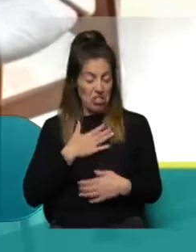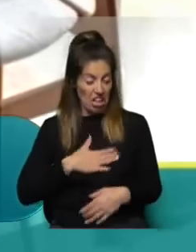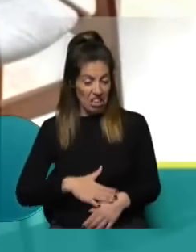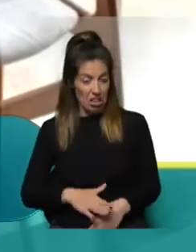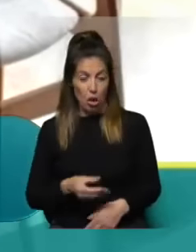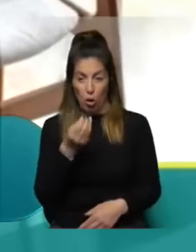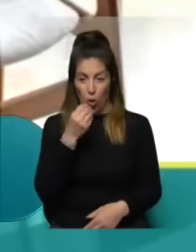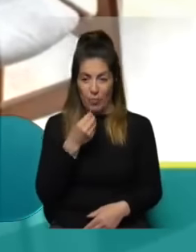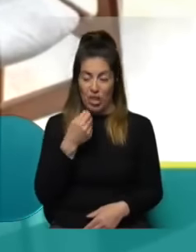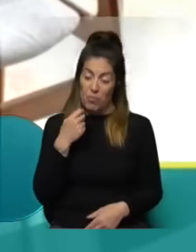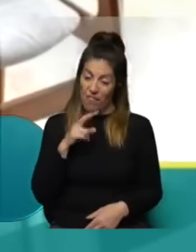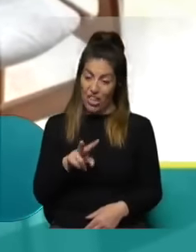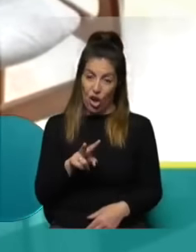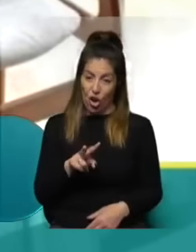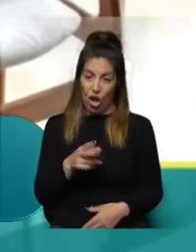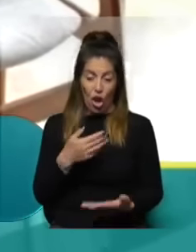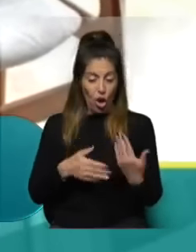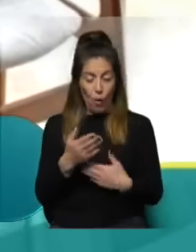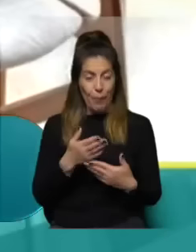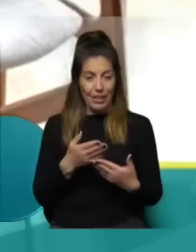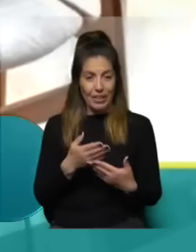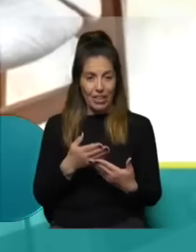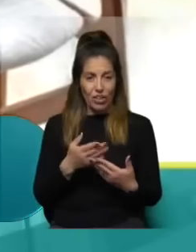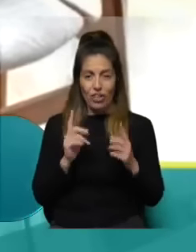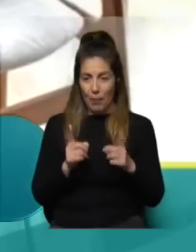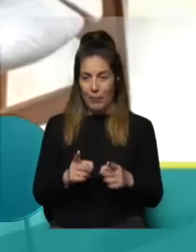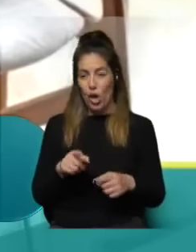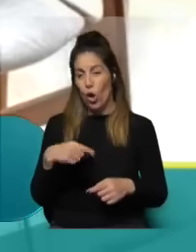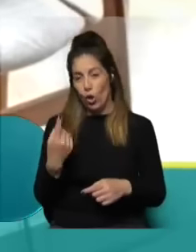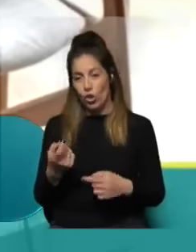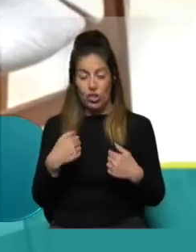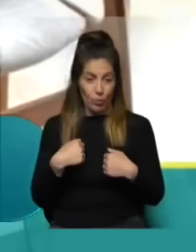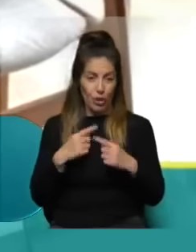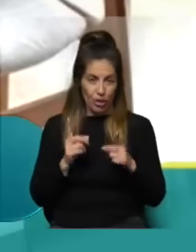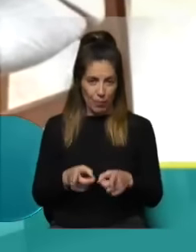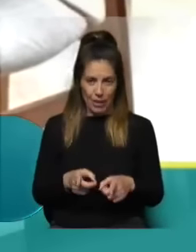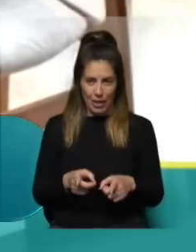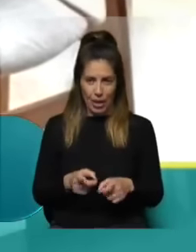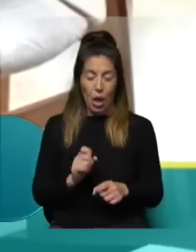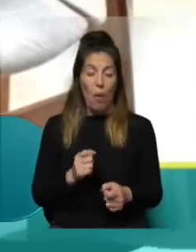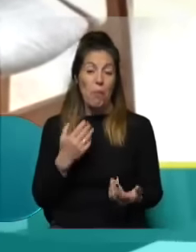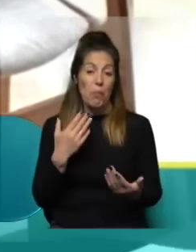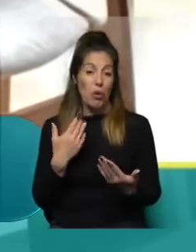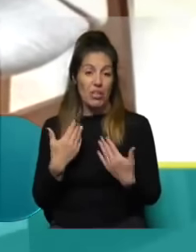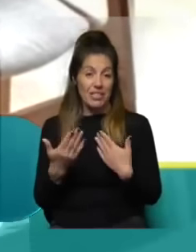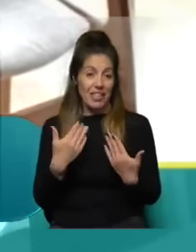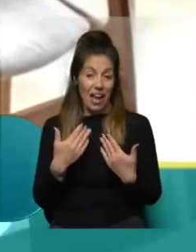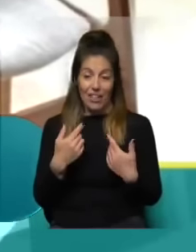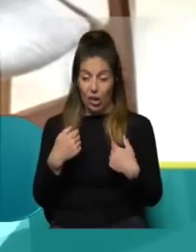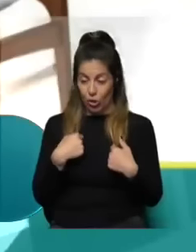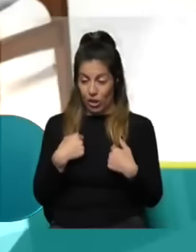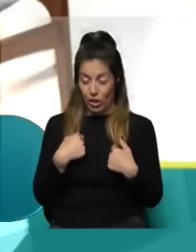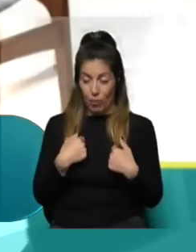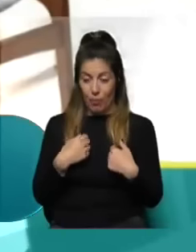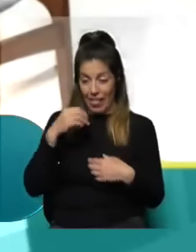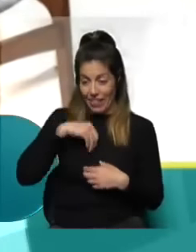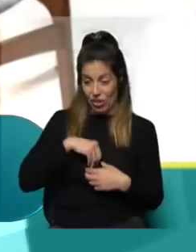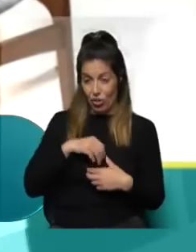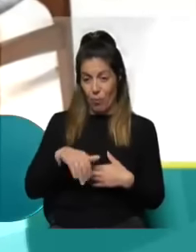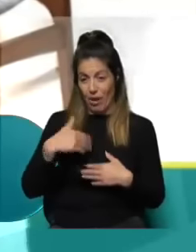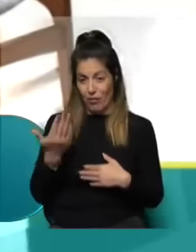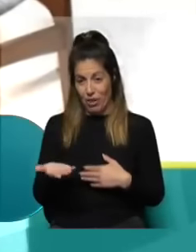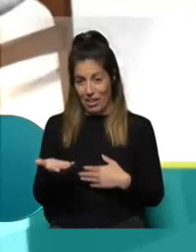¿verdad? Pero estoy compartiendo y departiendo con otros y conmigo. Puedes hablar contigo también. ¿Puedes hablar contigo? ¿Para afuera o para adentro? ¿Alguien habla para afuera